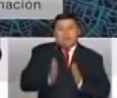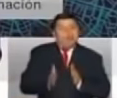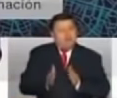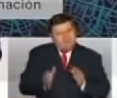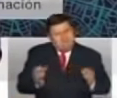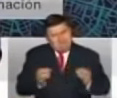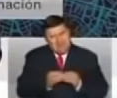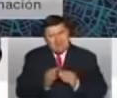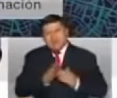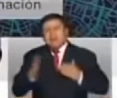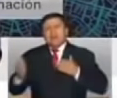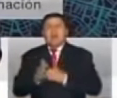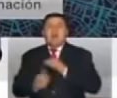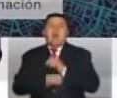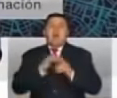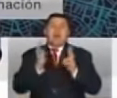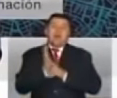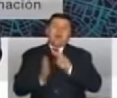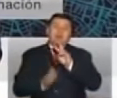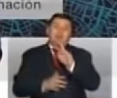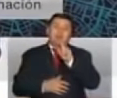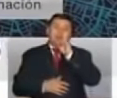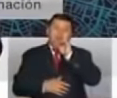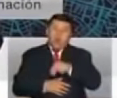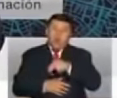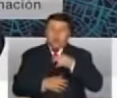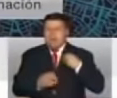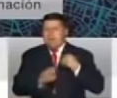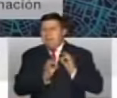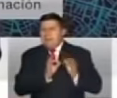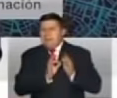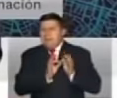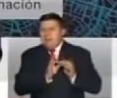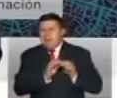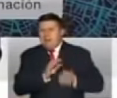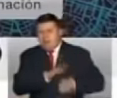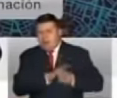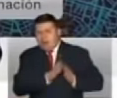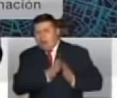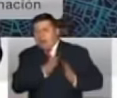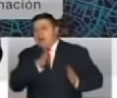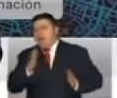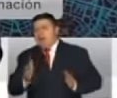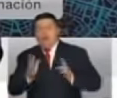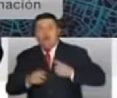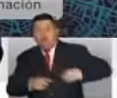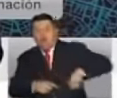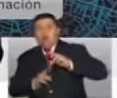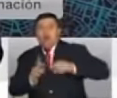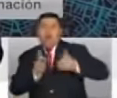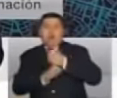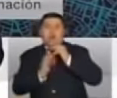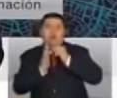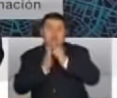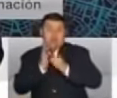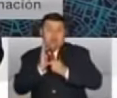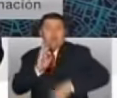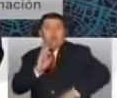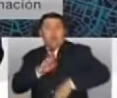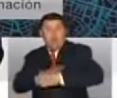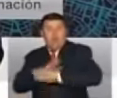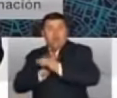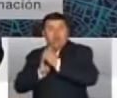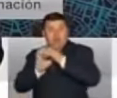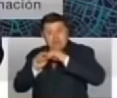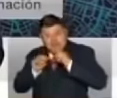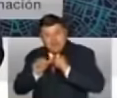hasta junio del año 2021 en principio, y creemos que entre todos hay que lograr que este programa siga llegando